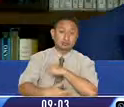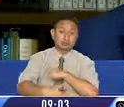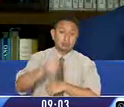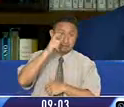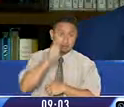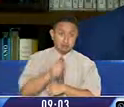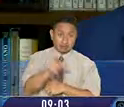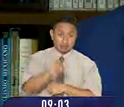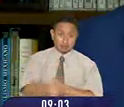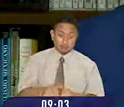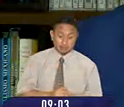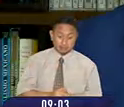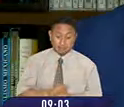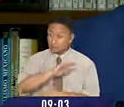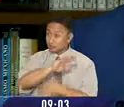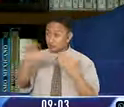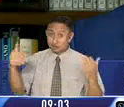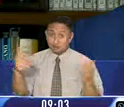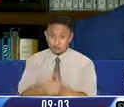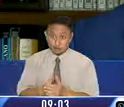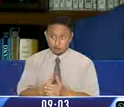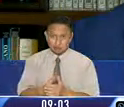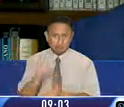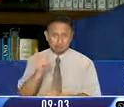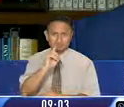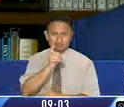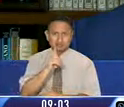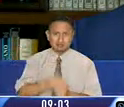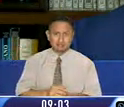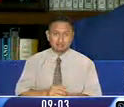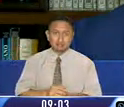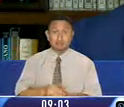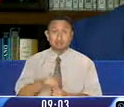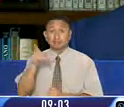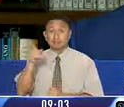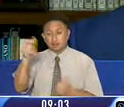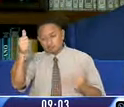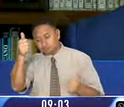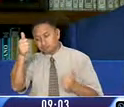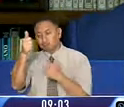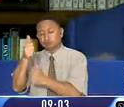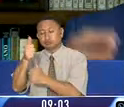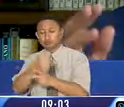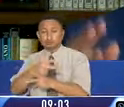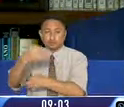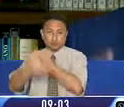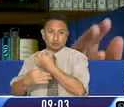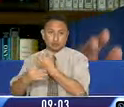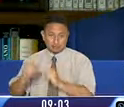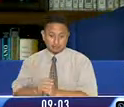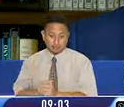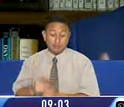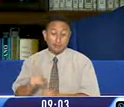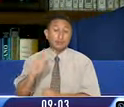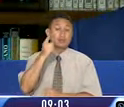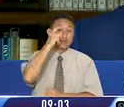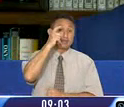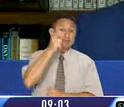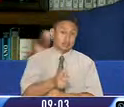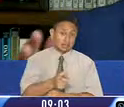decir, ni siquiera de todos los funcionarios de la Fiscalía, que seguirían siendo manejados por el Consejo de la Judicatura. Solo los fiscales de